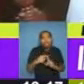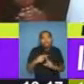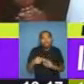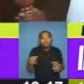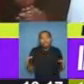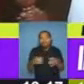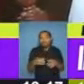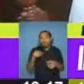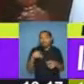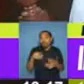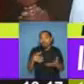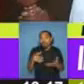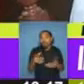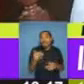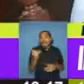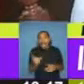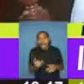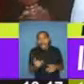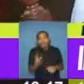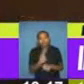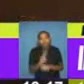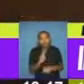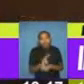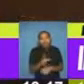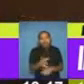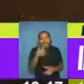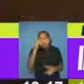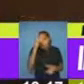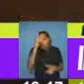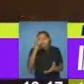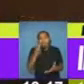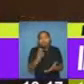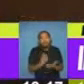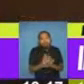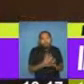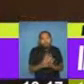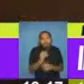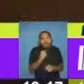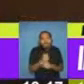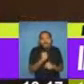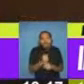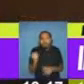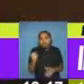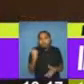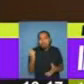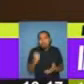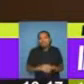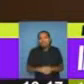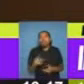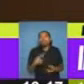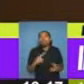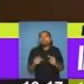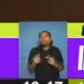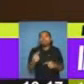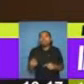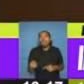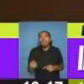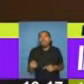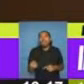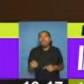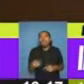todo la seguridad de la policía No es cierto por un tema que para nosotros es fundamental que no solamente es